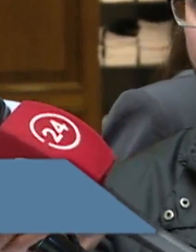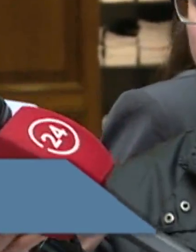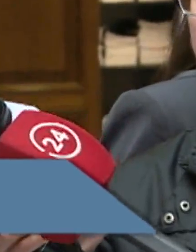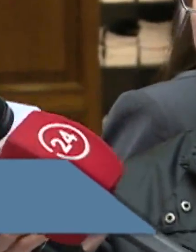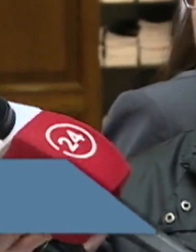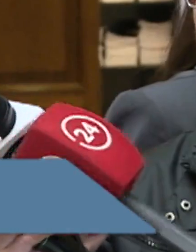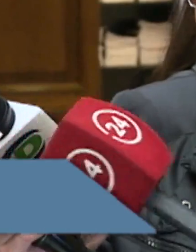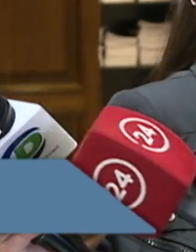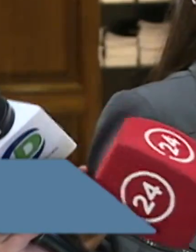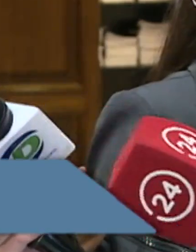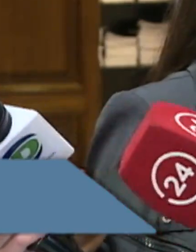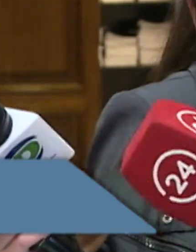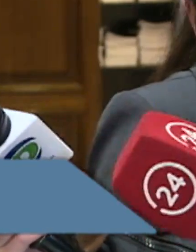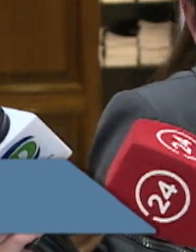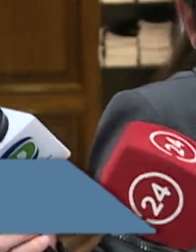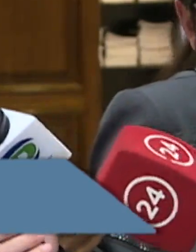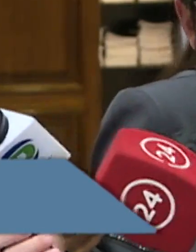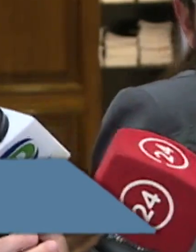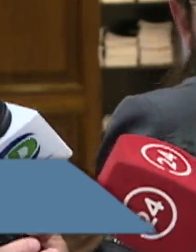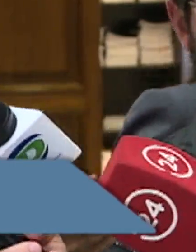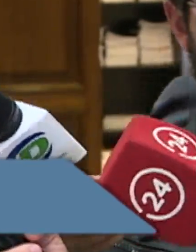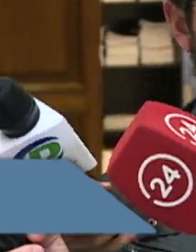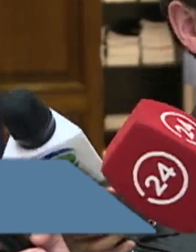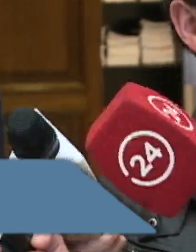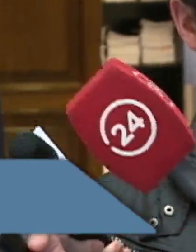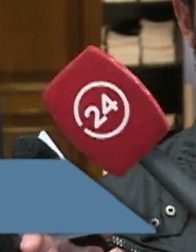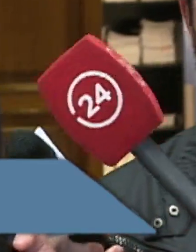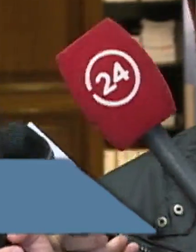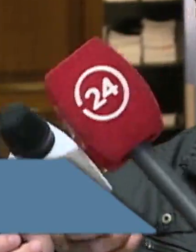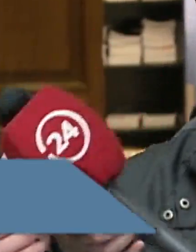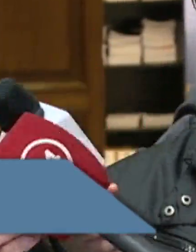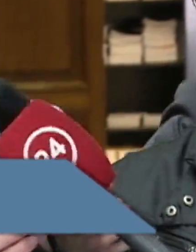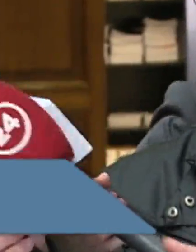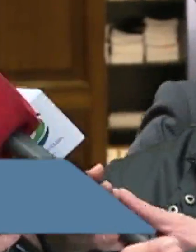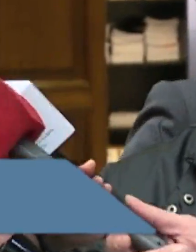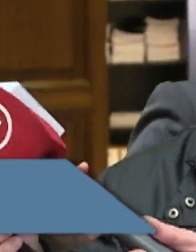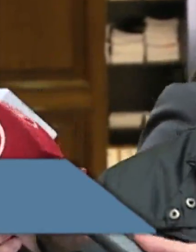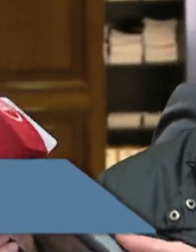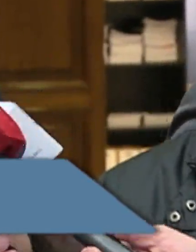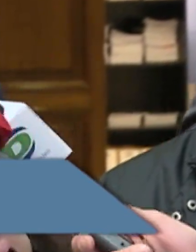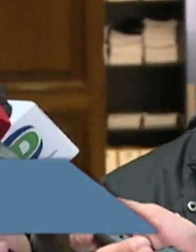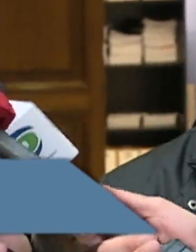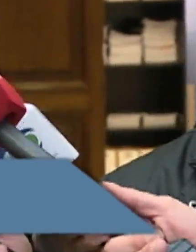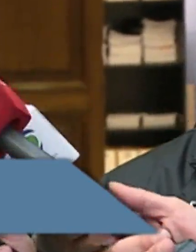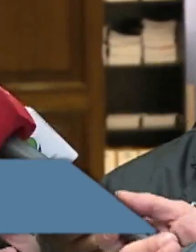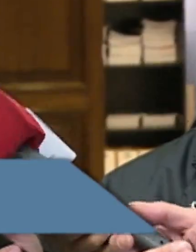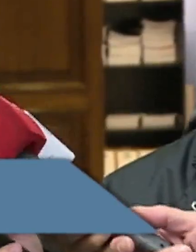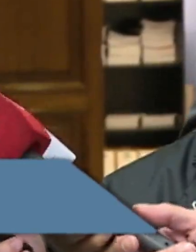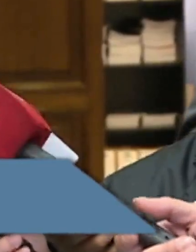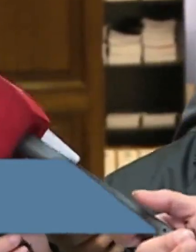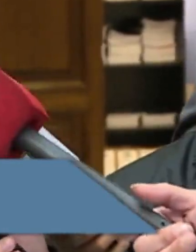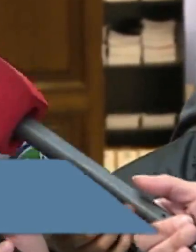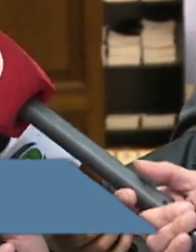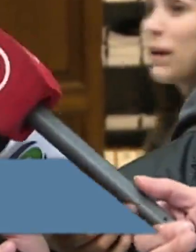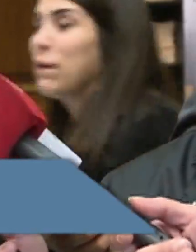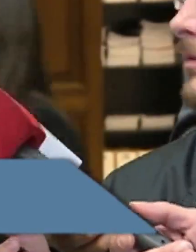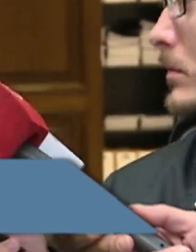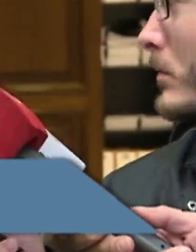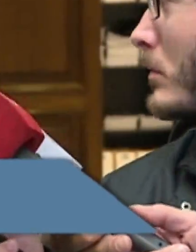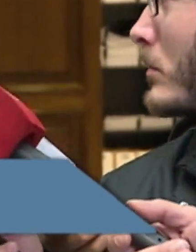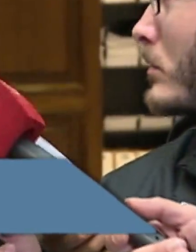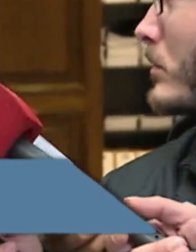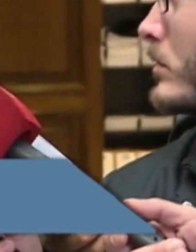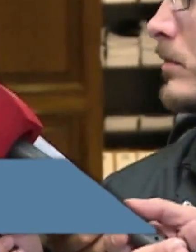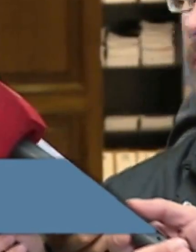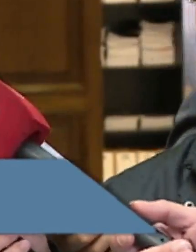cuestión conocida uno no debería exportar impuestos y lo que logra este proyecto es justamente eso y lo segundo que hace el proyecto es ampliar nuestro